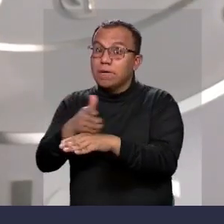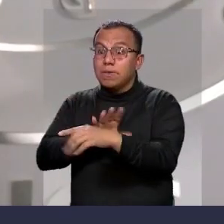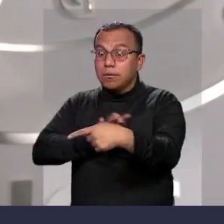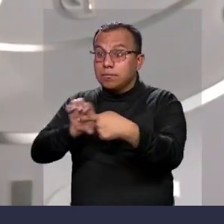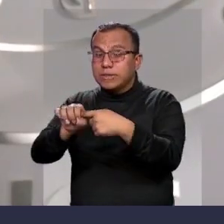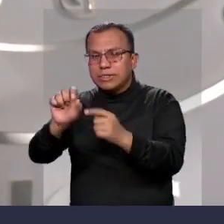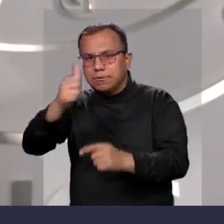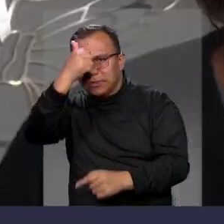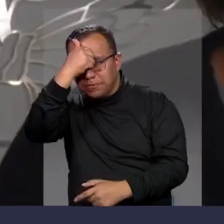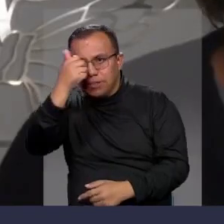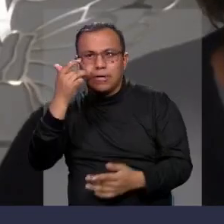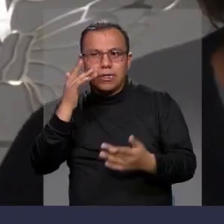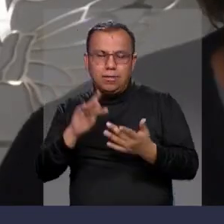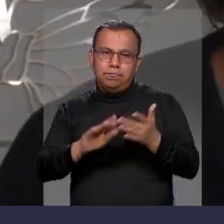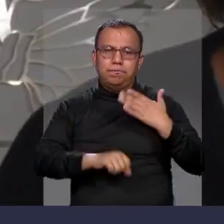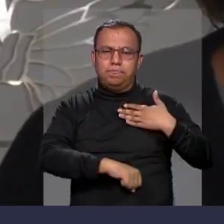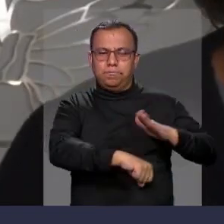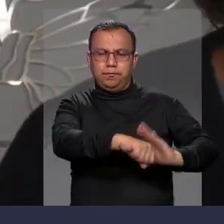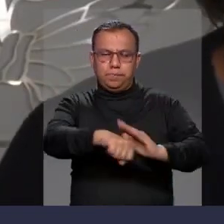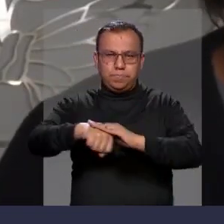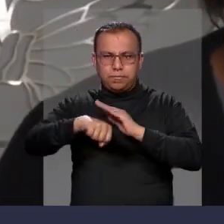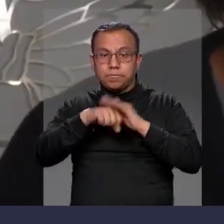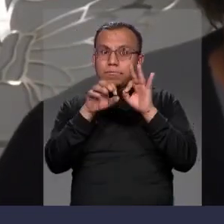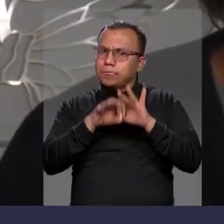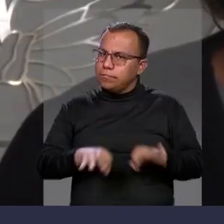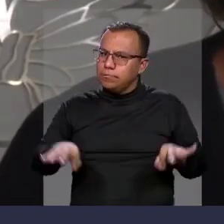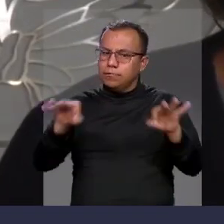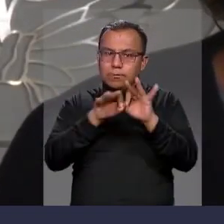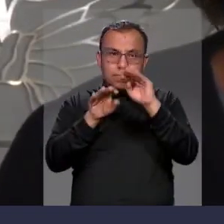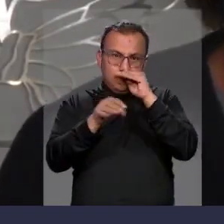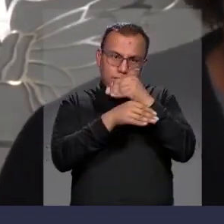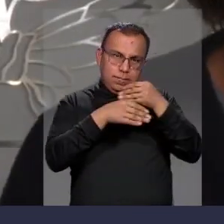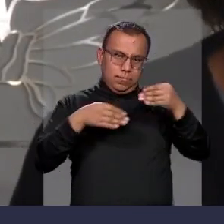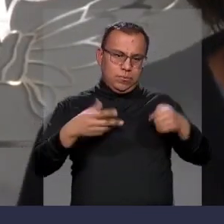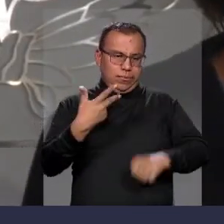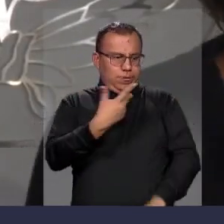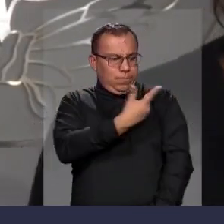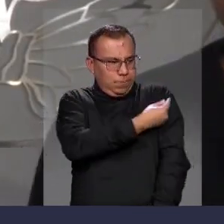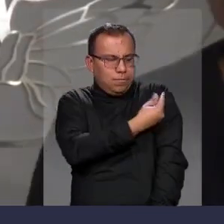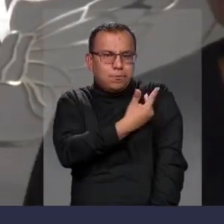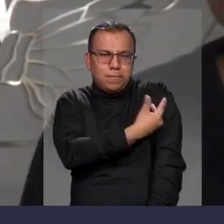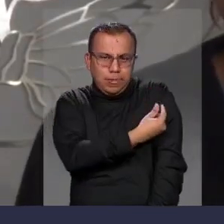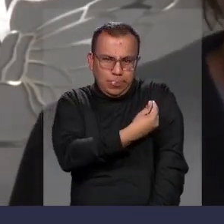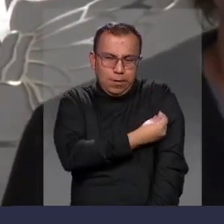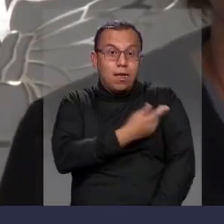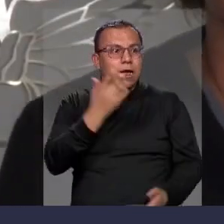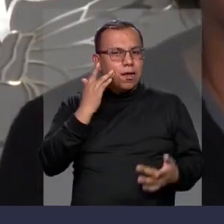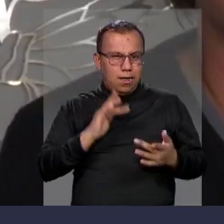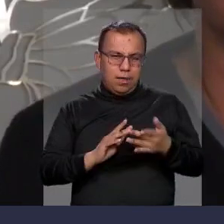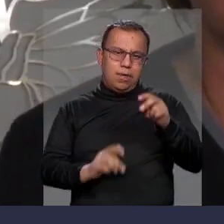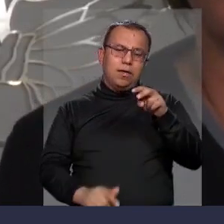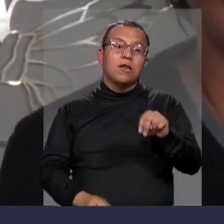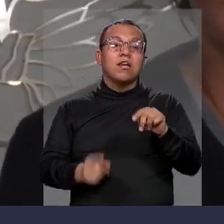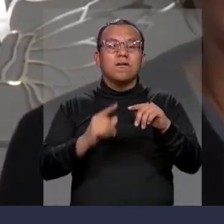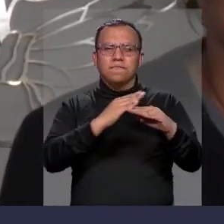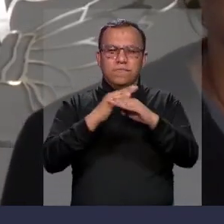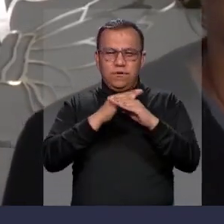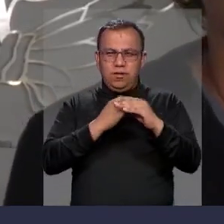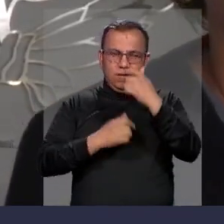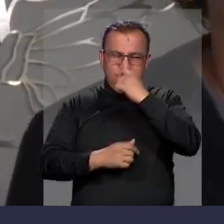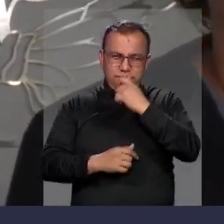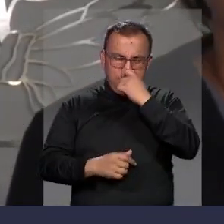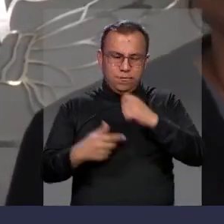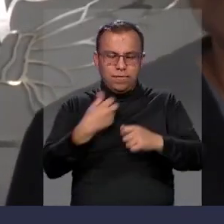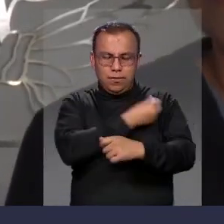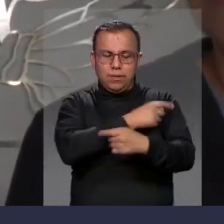cuando se pueda hacer. Por eso es muy importante tener nuestros niños con un esquema de vacunación también de neumococo al día y de influenza cuando esté disponible, y